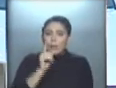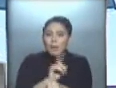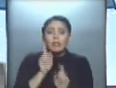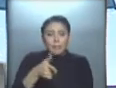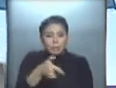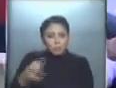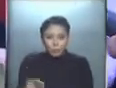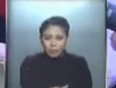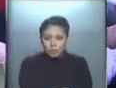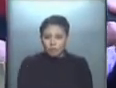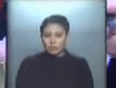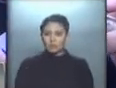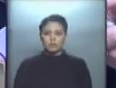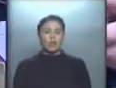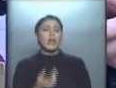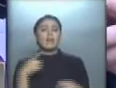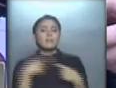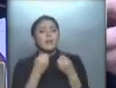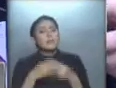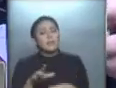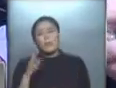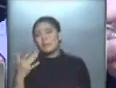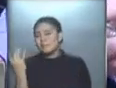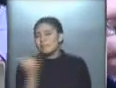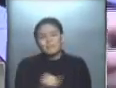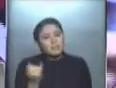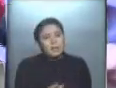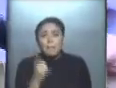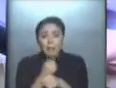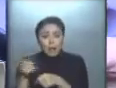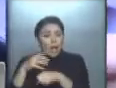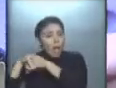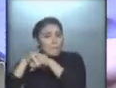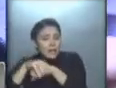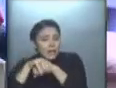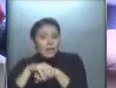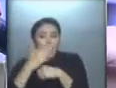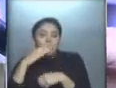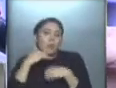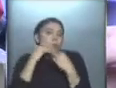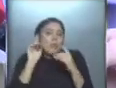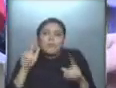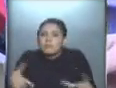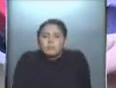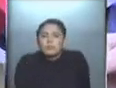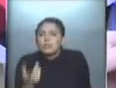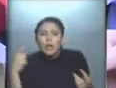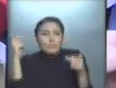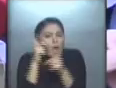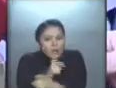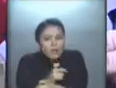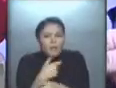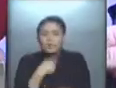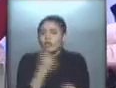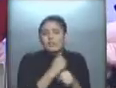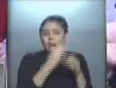de perro ella empezó por una pavada y terminó de gorda de vedia primera hora migas y después no sé qué que interna vamos imagínate